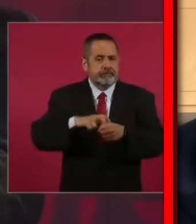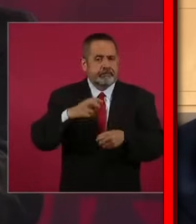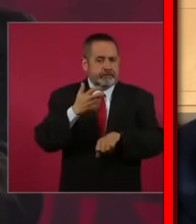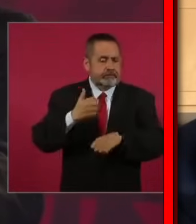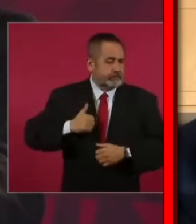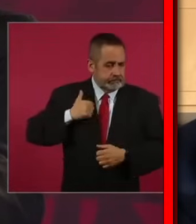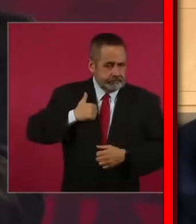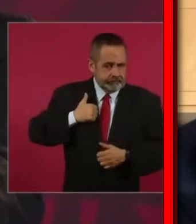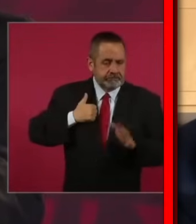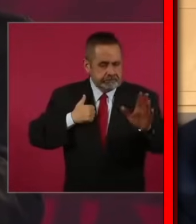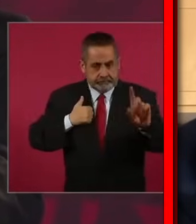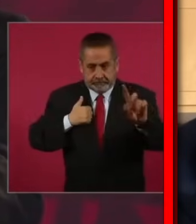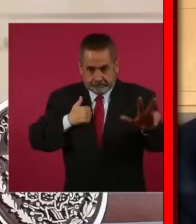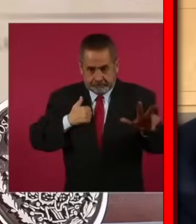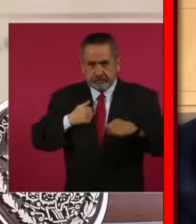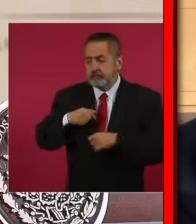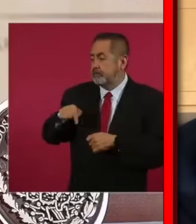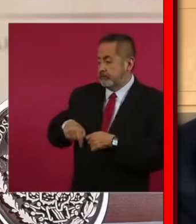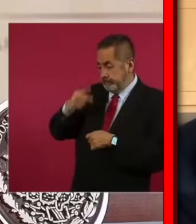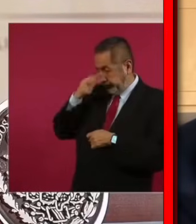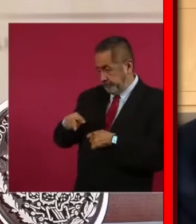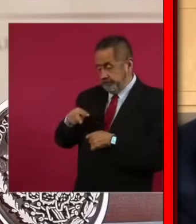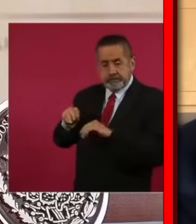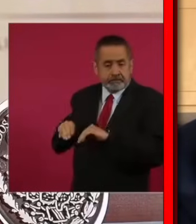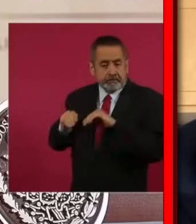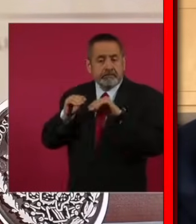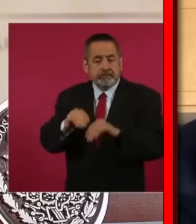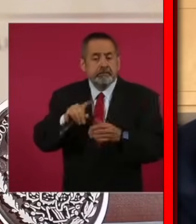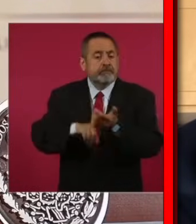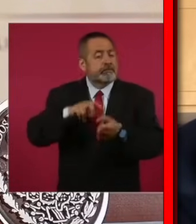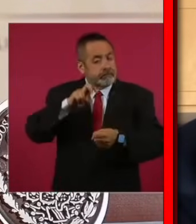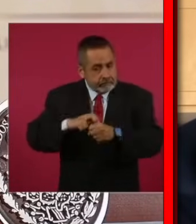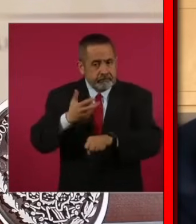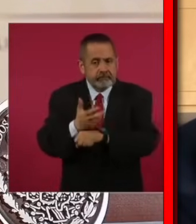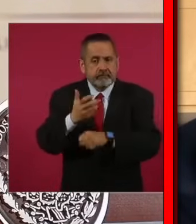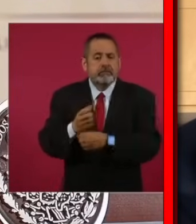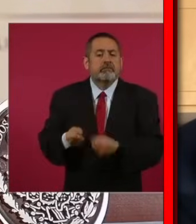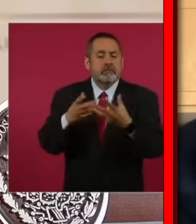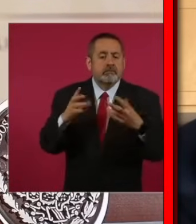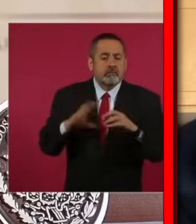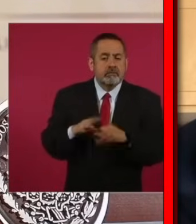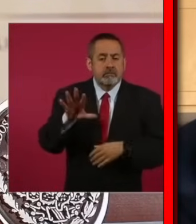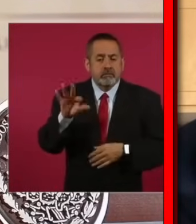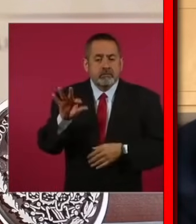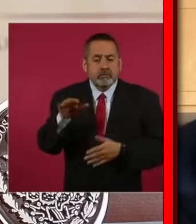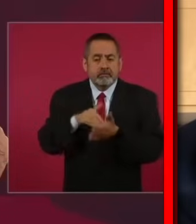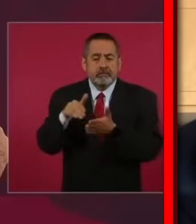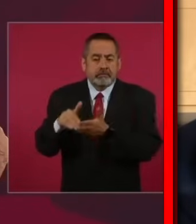que trabajan viven en Estados Unidos son 40